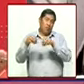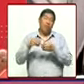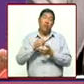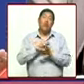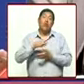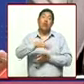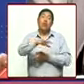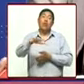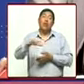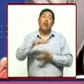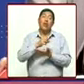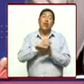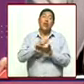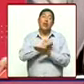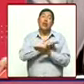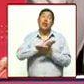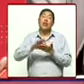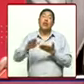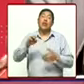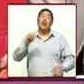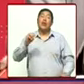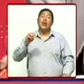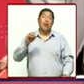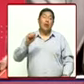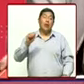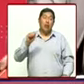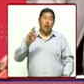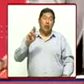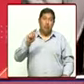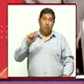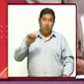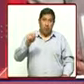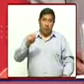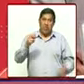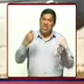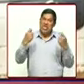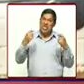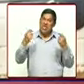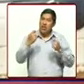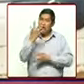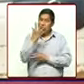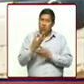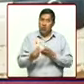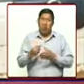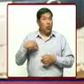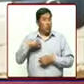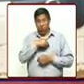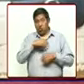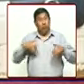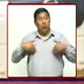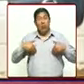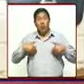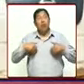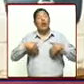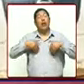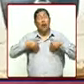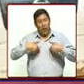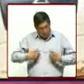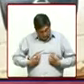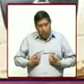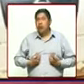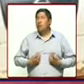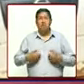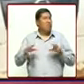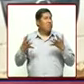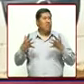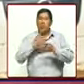de Porres para ayudar a sofocar las llamas en aquel sector. No tenemos descanso, ¿no? Porque ese es nuestro trabajo, nuestra obligación, por